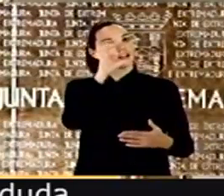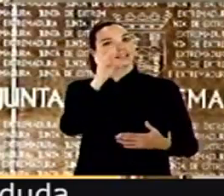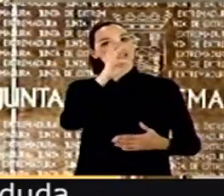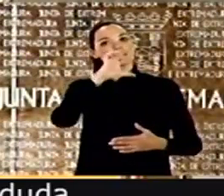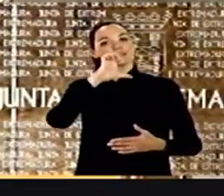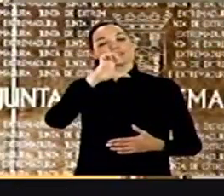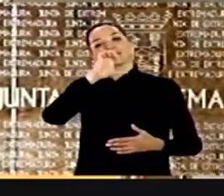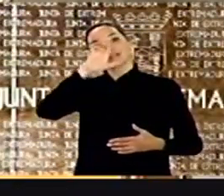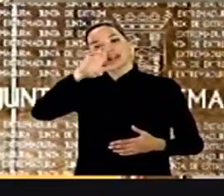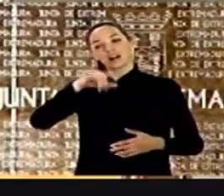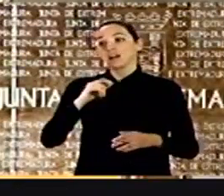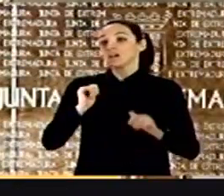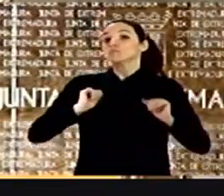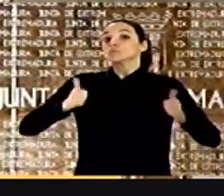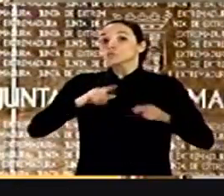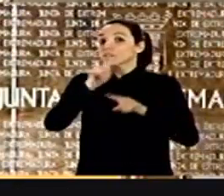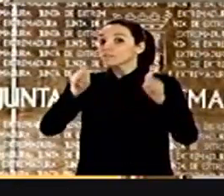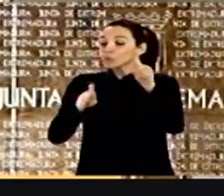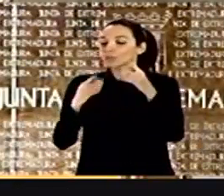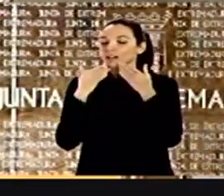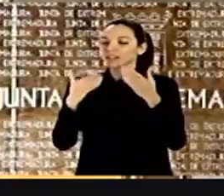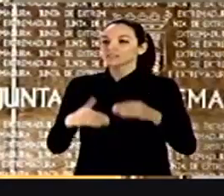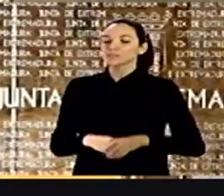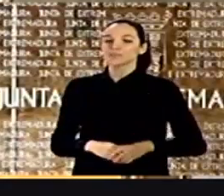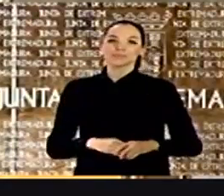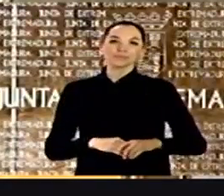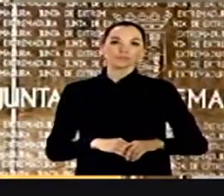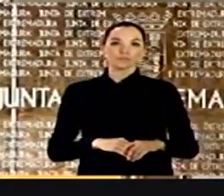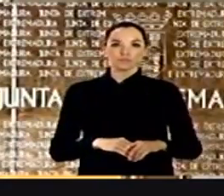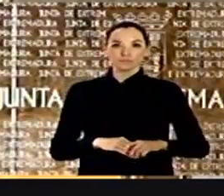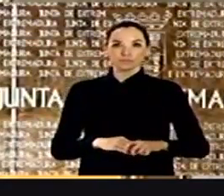Comenzamos, si queréis, con las preguntas. Gracias.